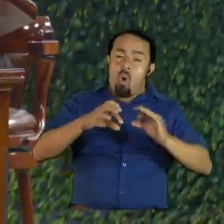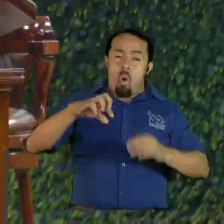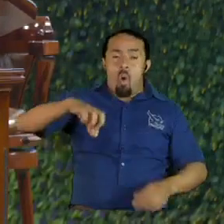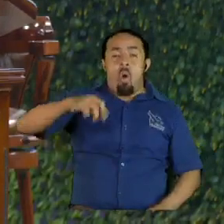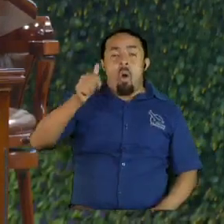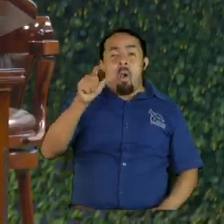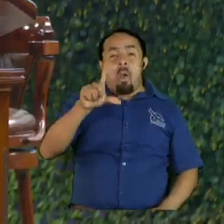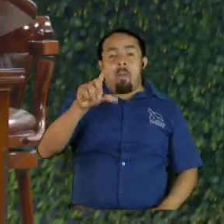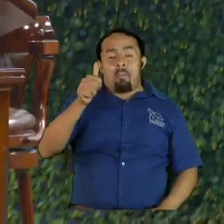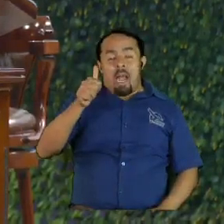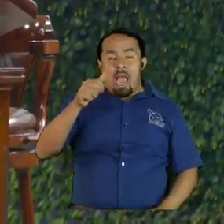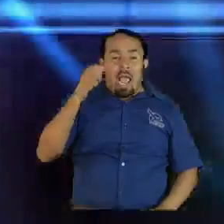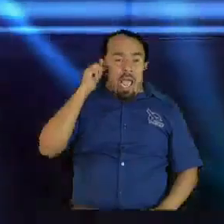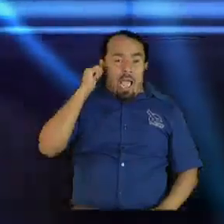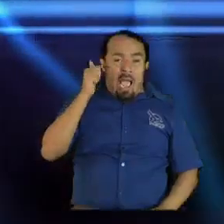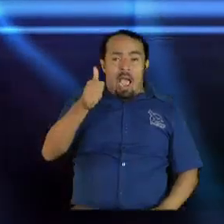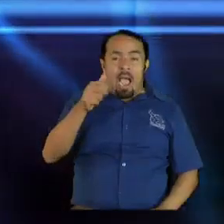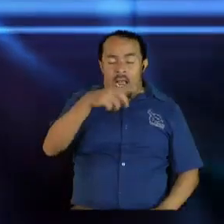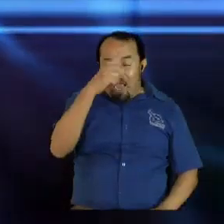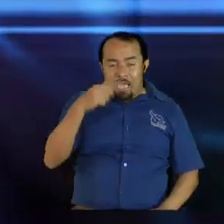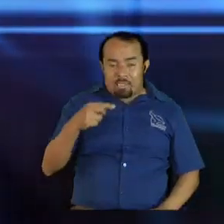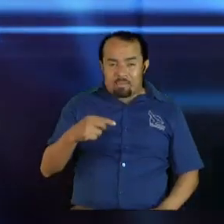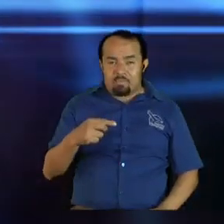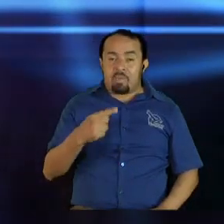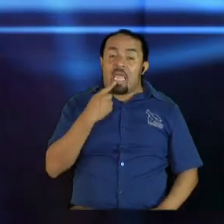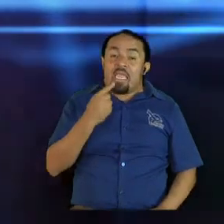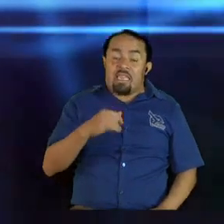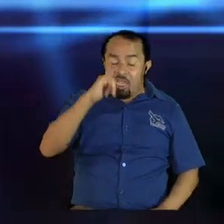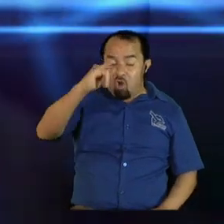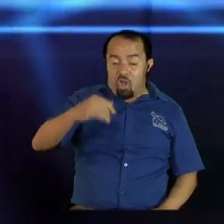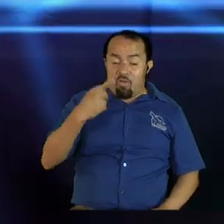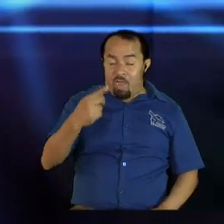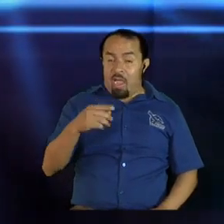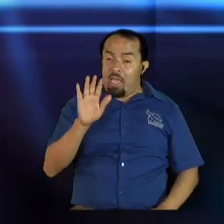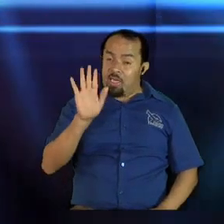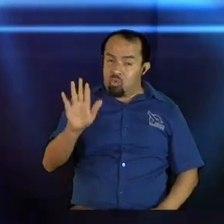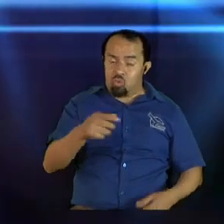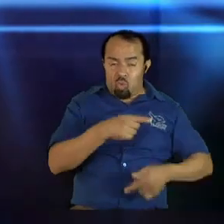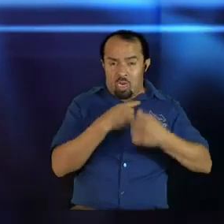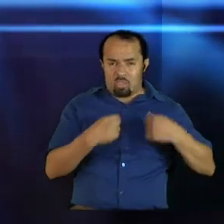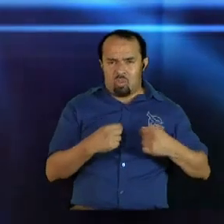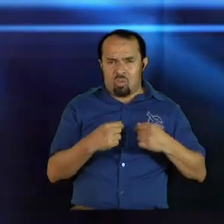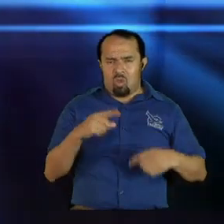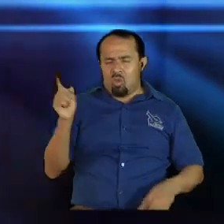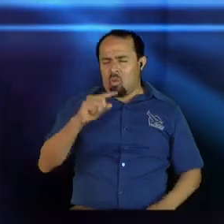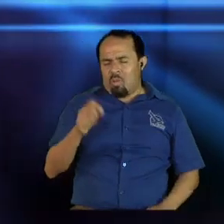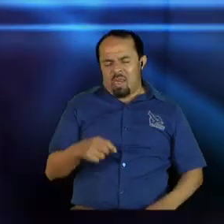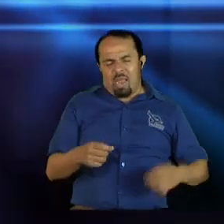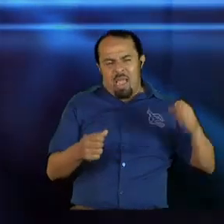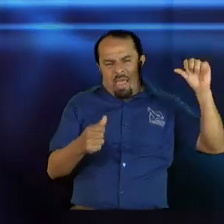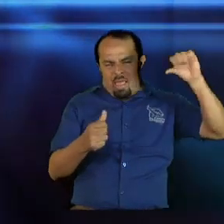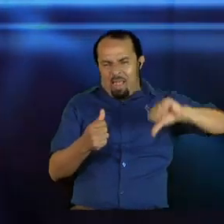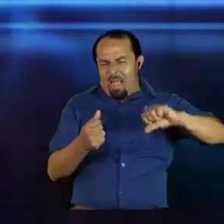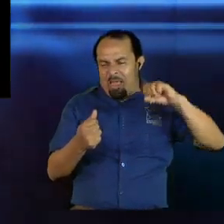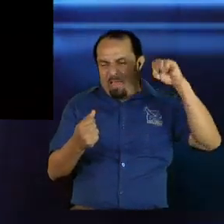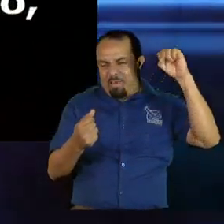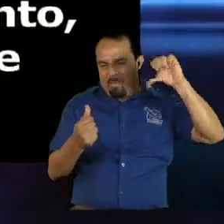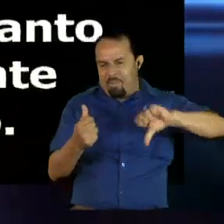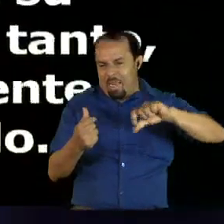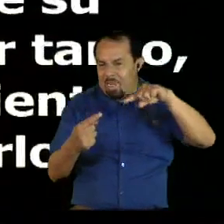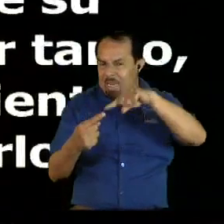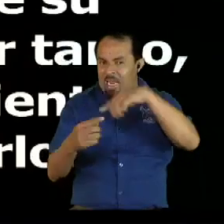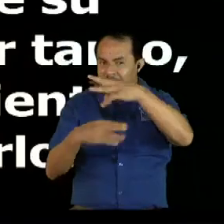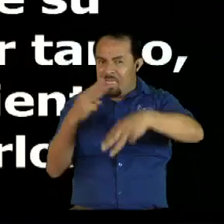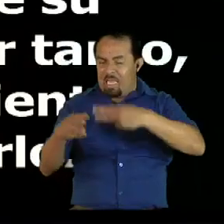Era un aroma aplacador. Y dijo Jehová en su corazón, no volveré más a maldecir la tierra. Este es el versículo que le decía que íbamos a